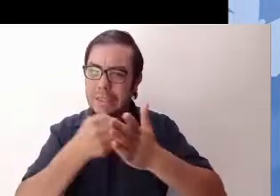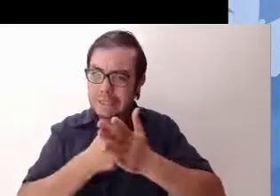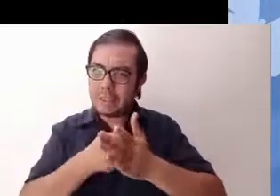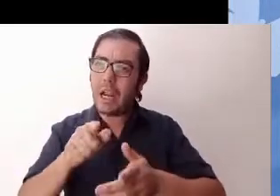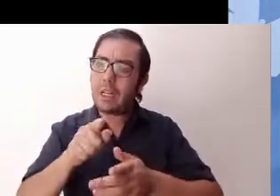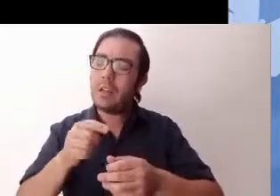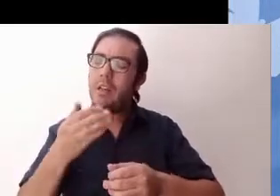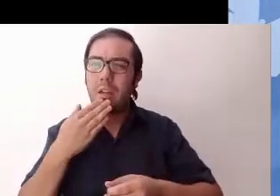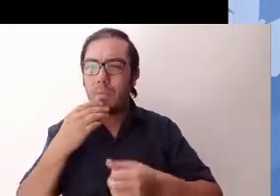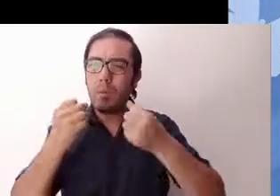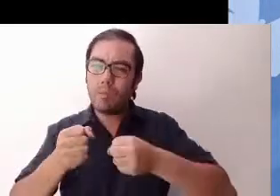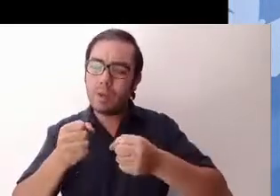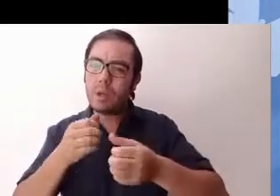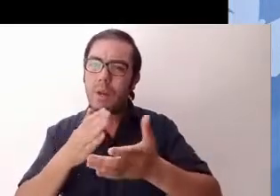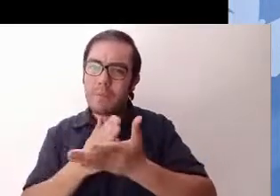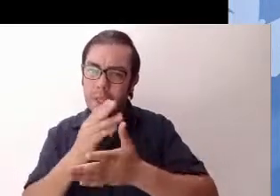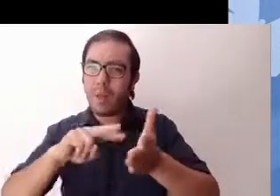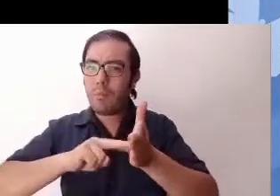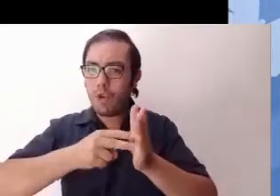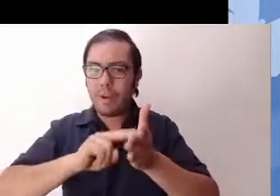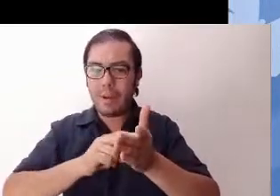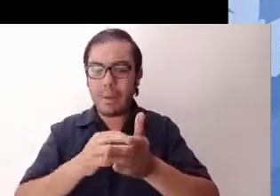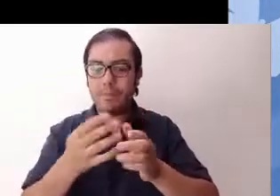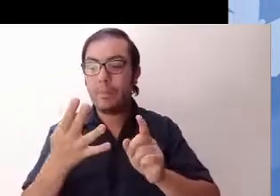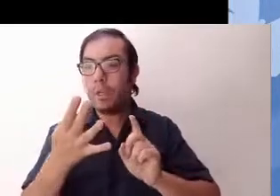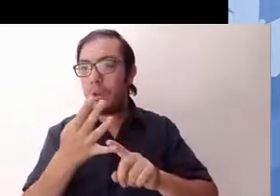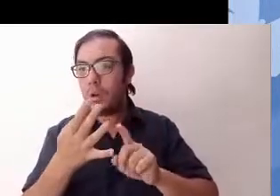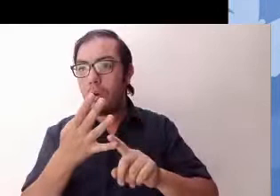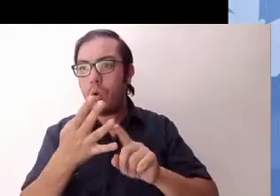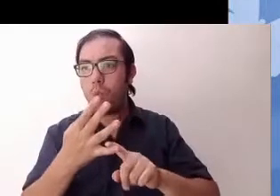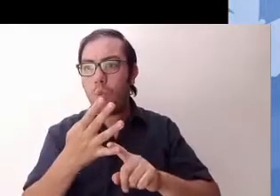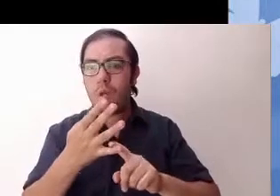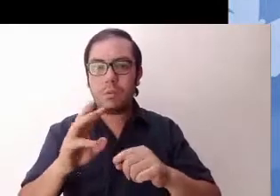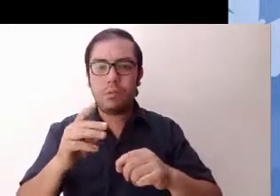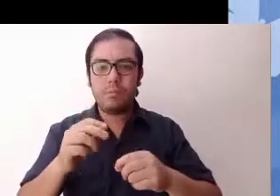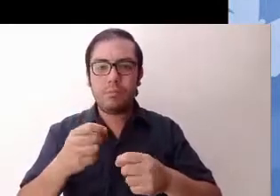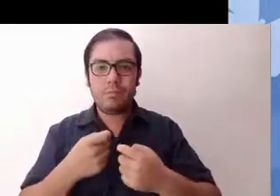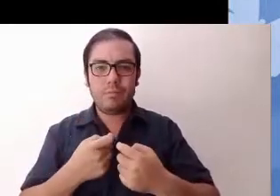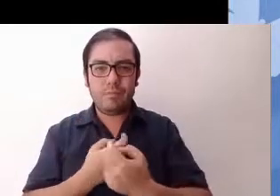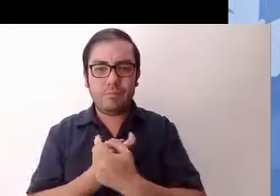e infarto agudo al miocardio también van a generar paros.